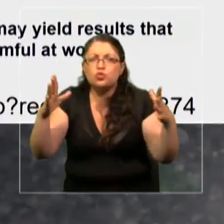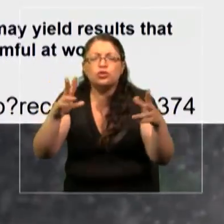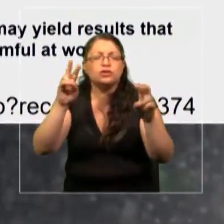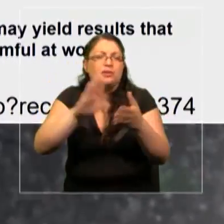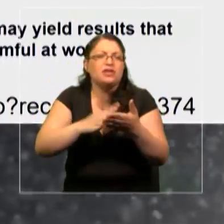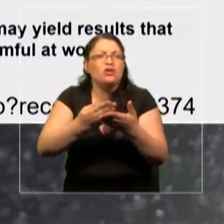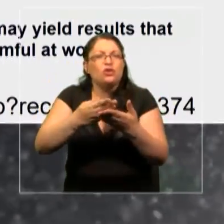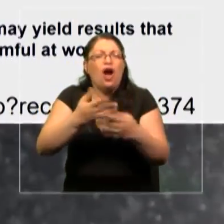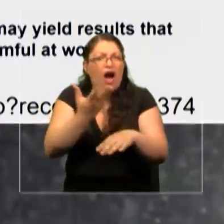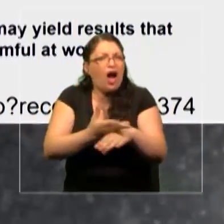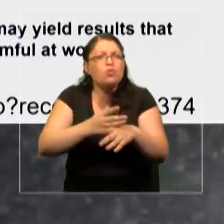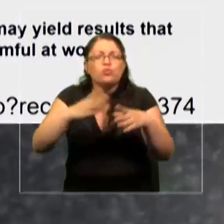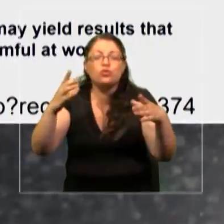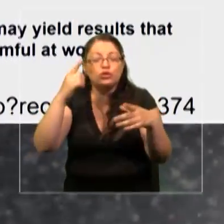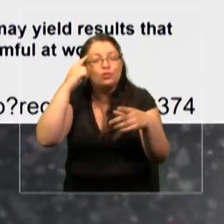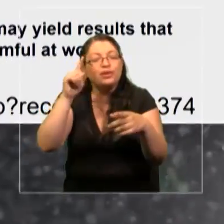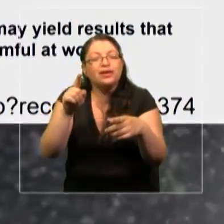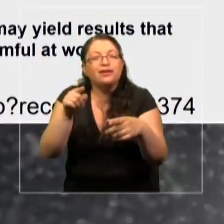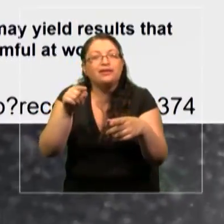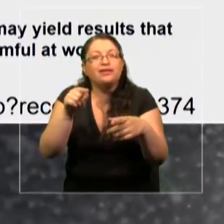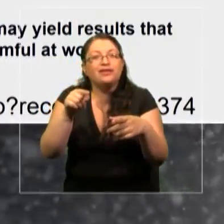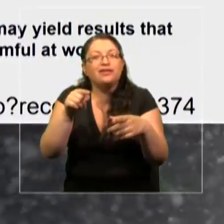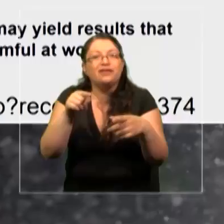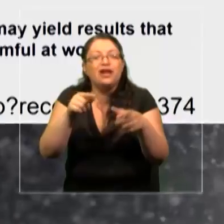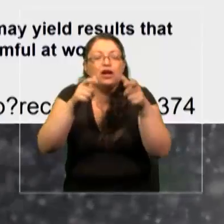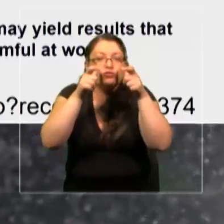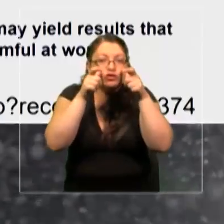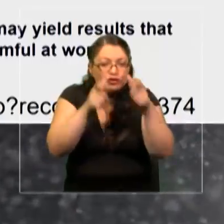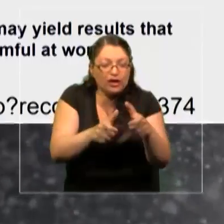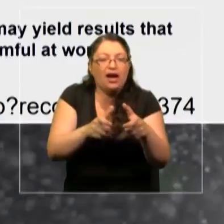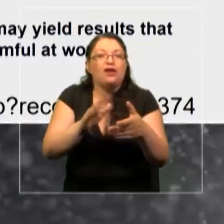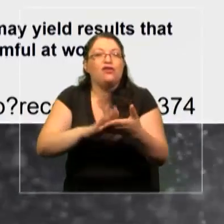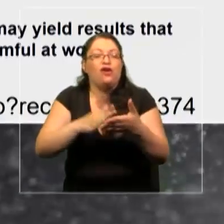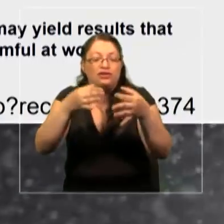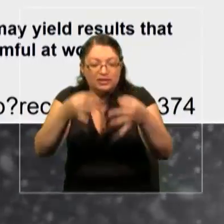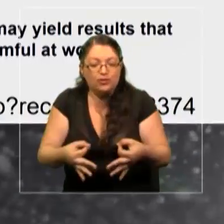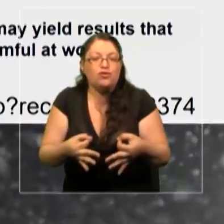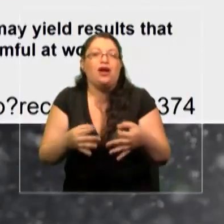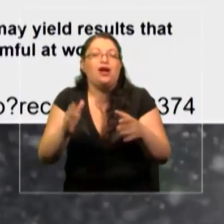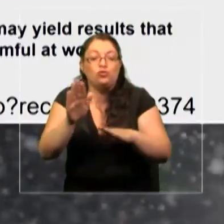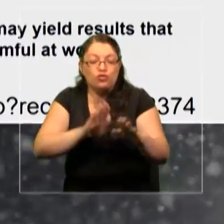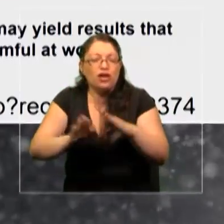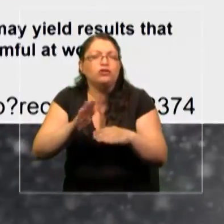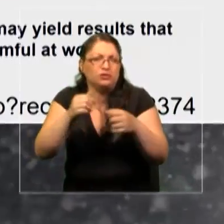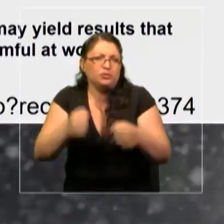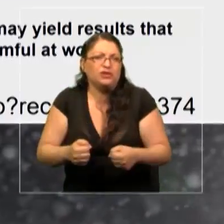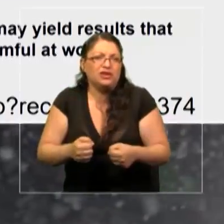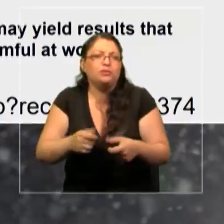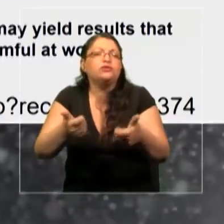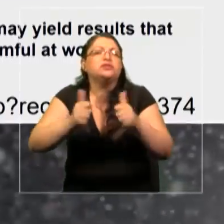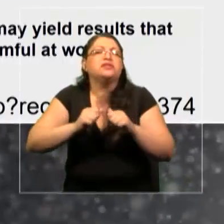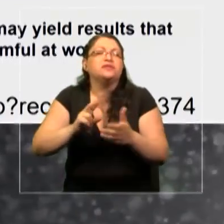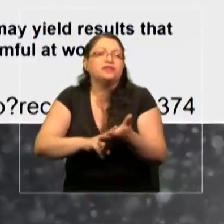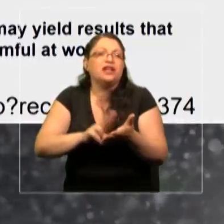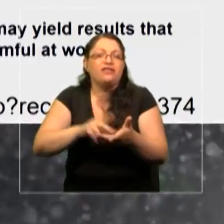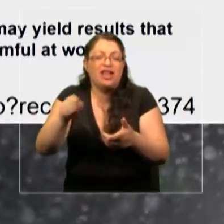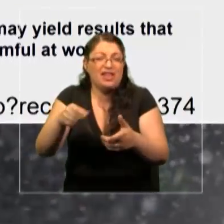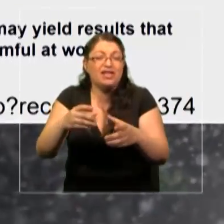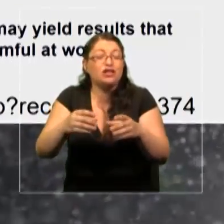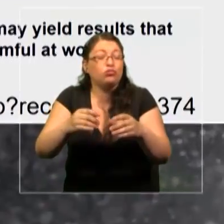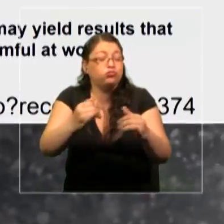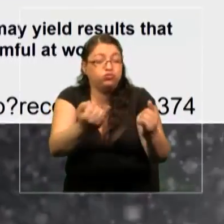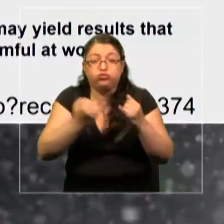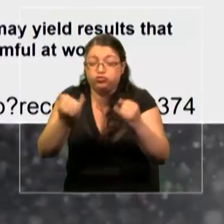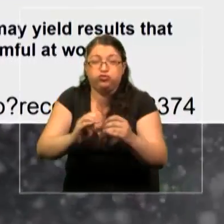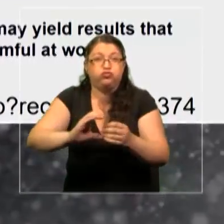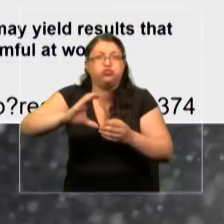es masivo. Y manejar esos datos, asegurarlo, protegerlo, es factible. El desafío real de esta gran cantidad de datos